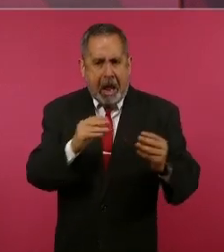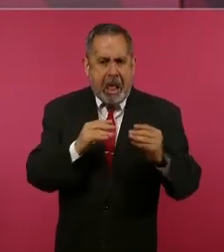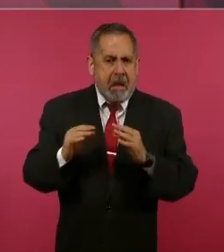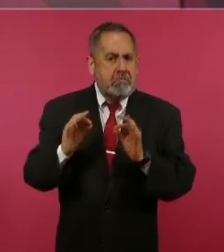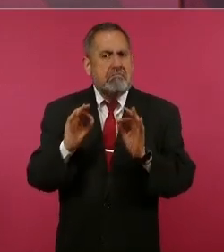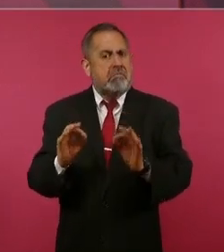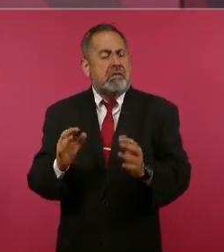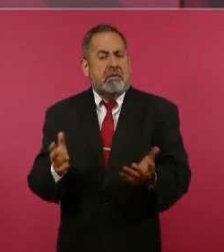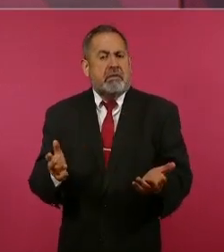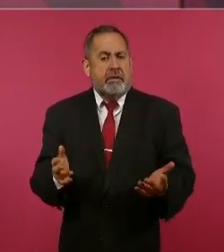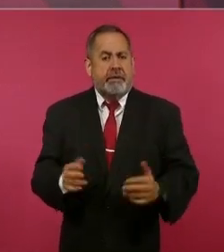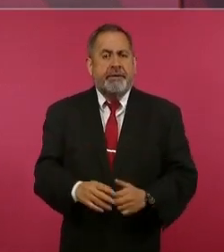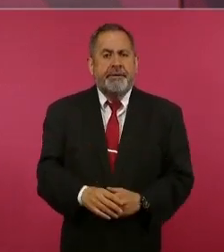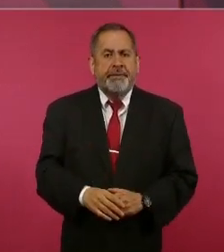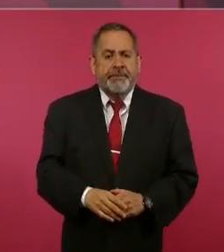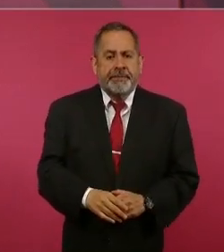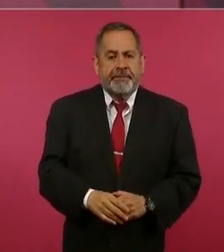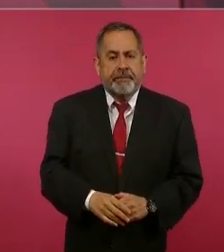Y